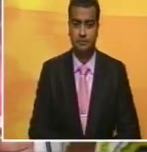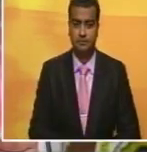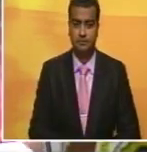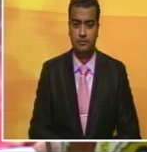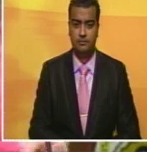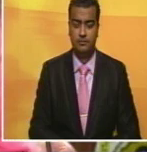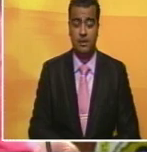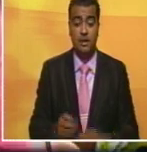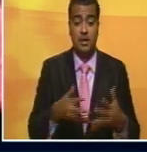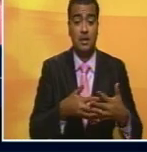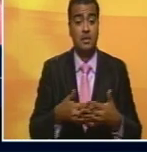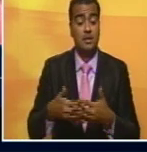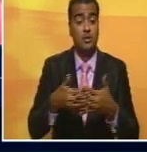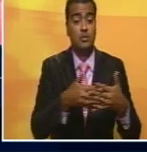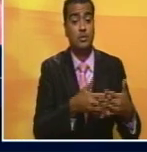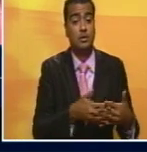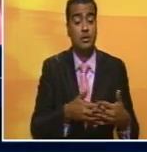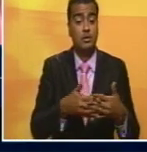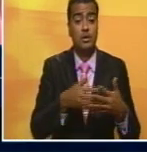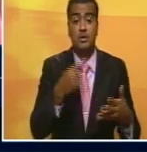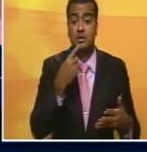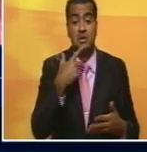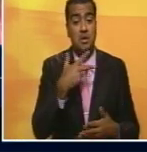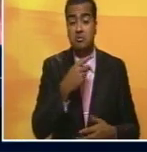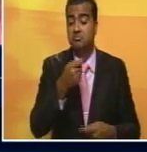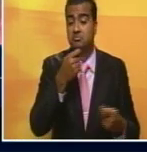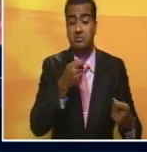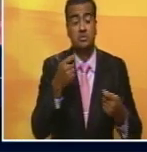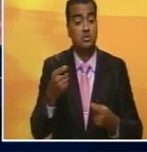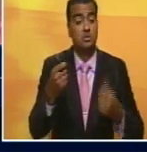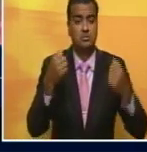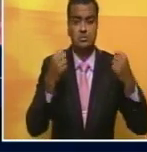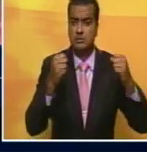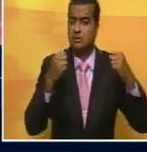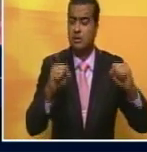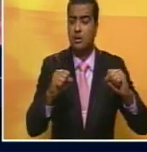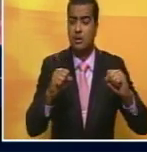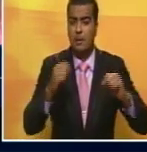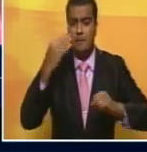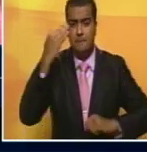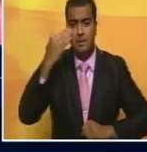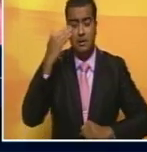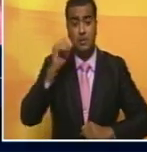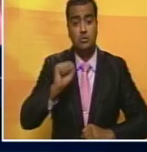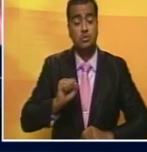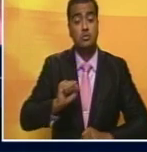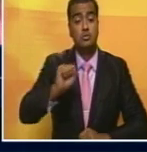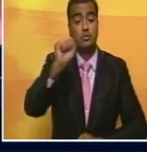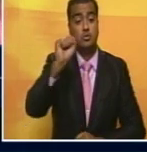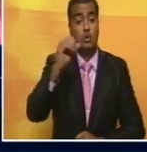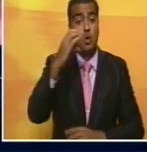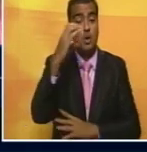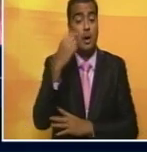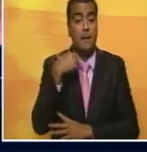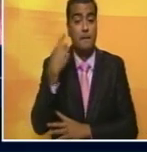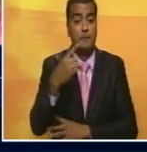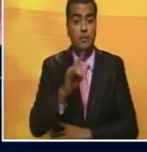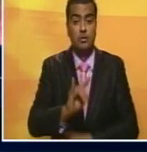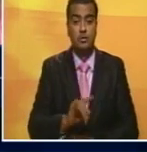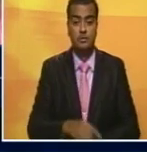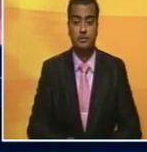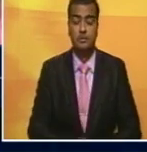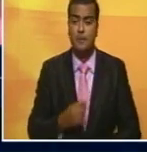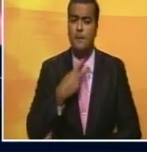En Estados Unidos indicó que no cancelarán ejercicios militares con tropas surcoreanas previstos para el próximo lunes.